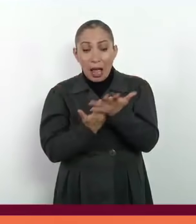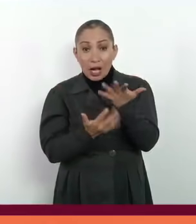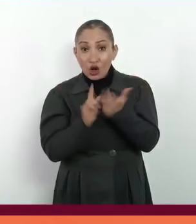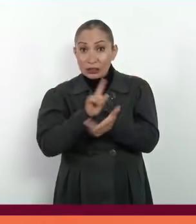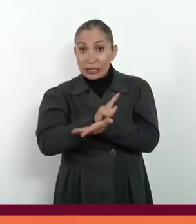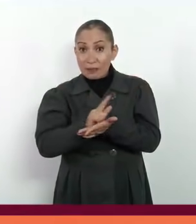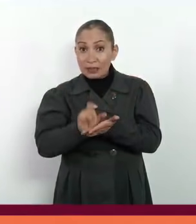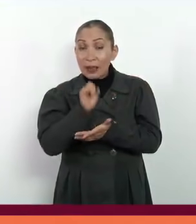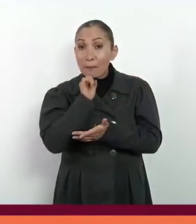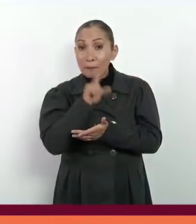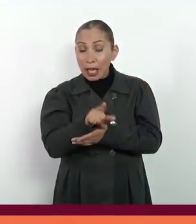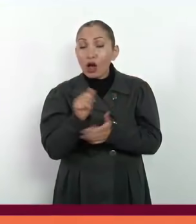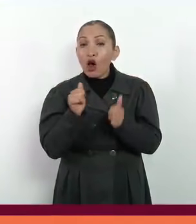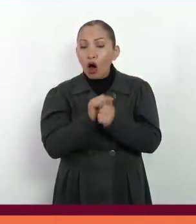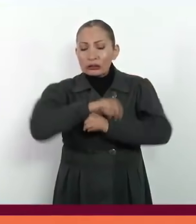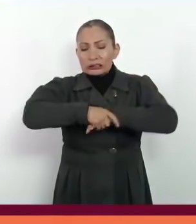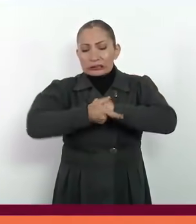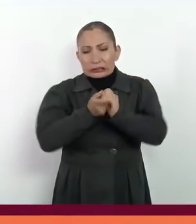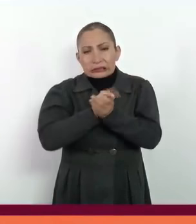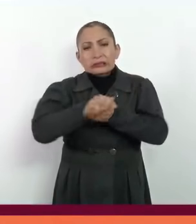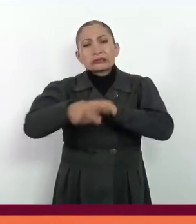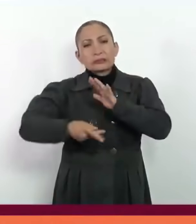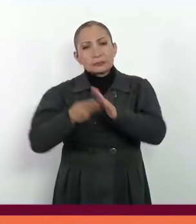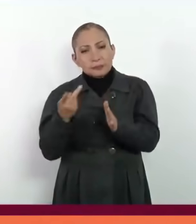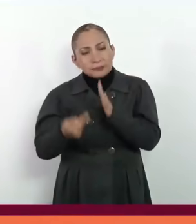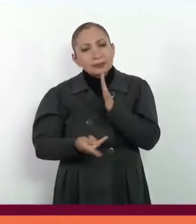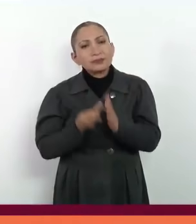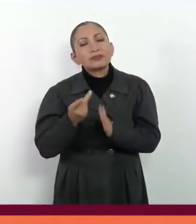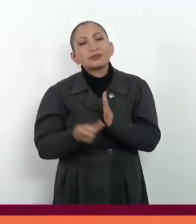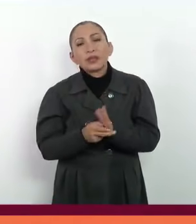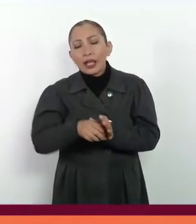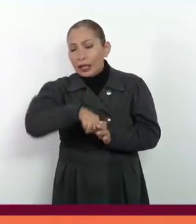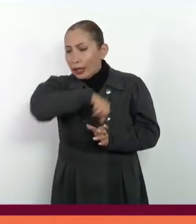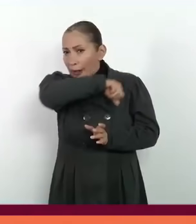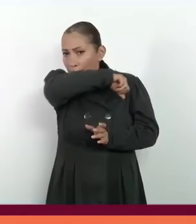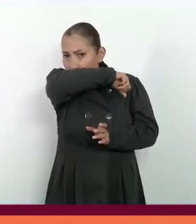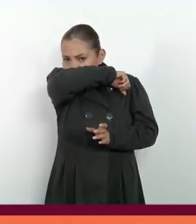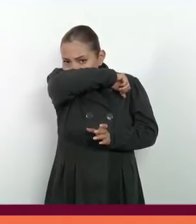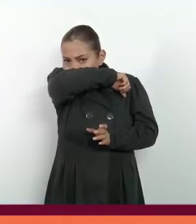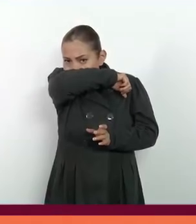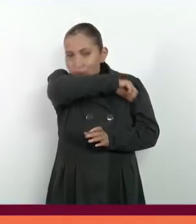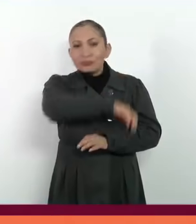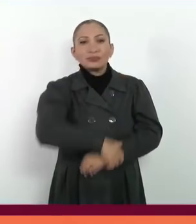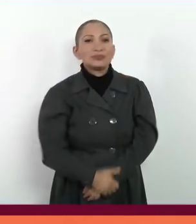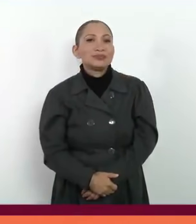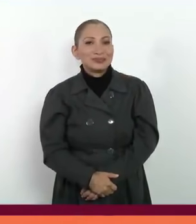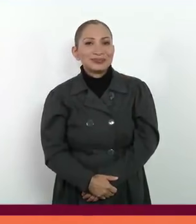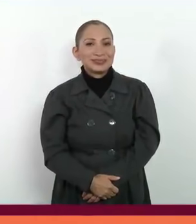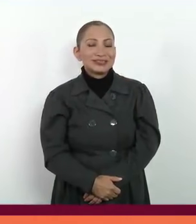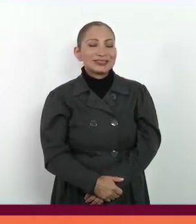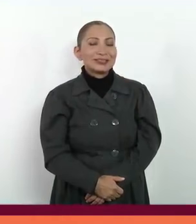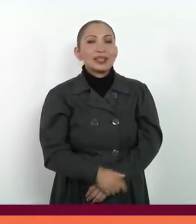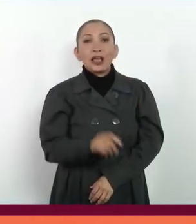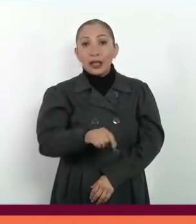sus manos limpias mediante un lavado constante y estornudar de etiqueta. ¡Achú!